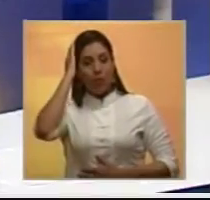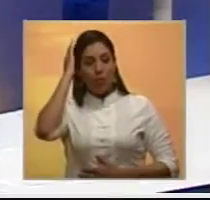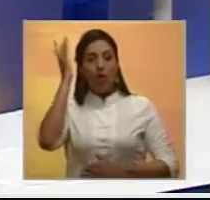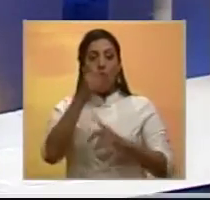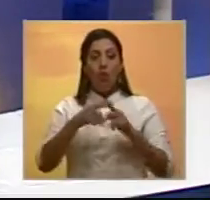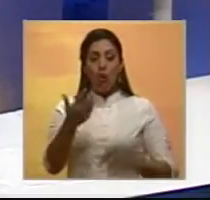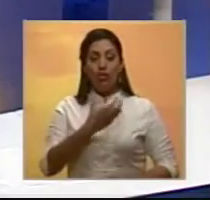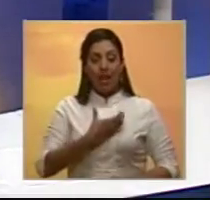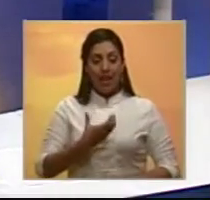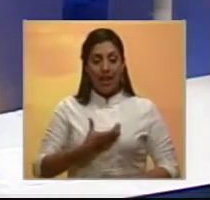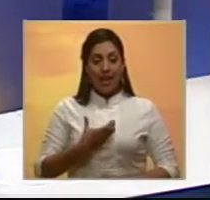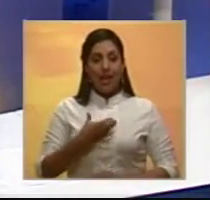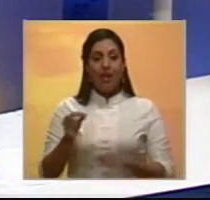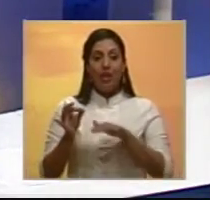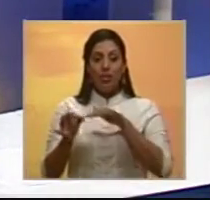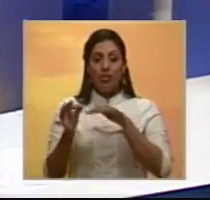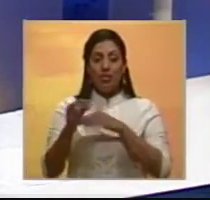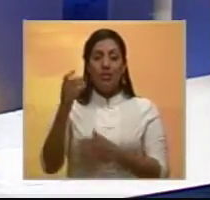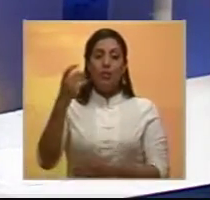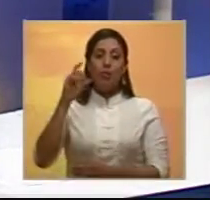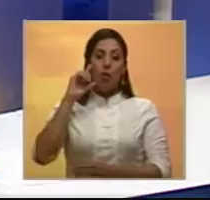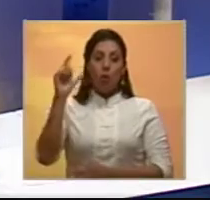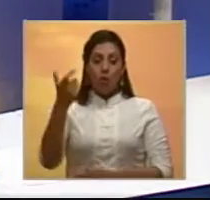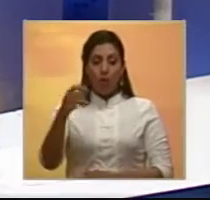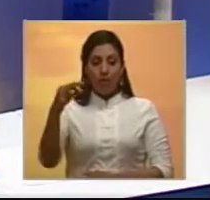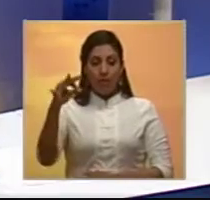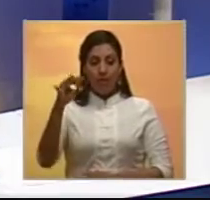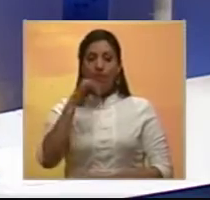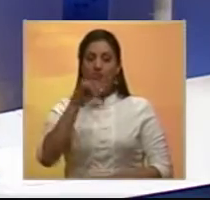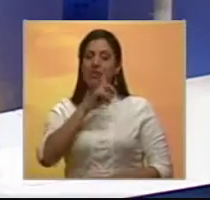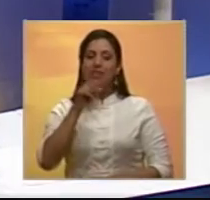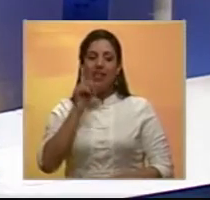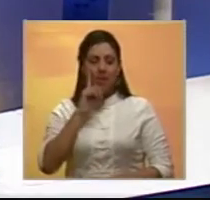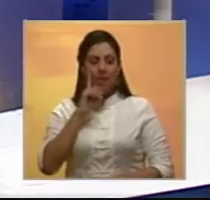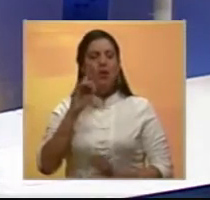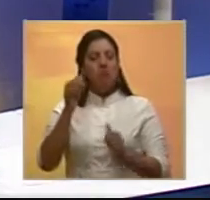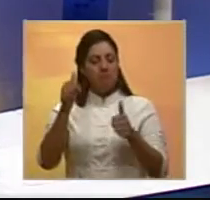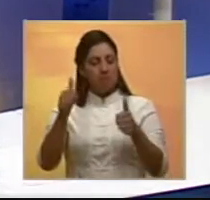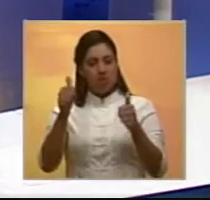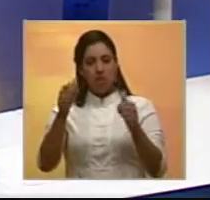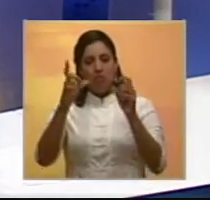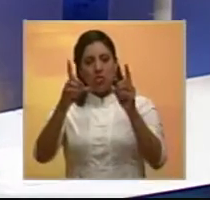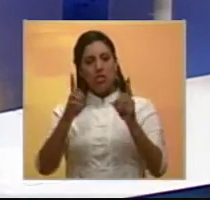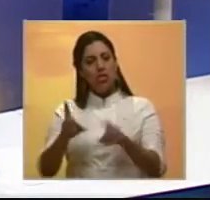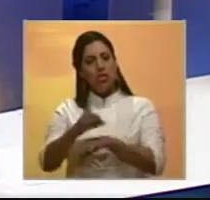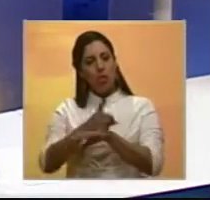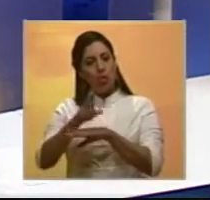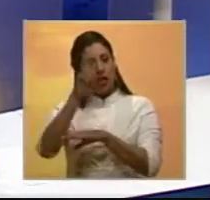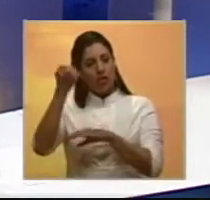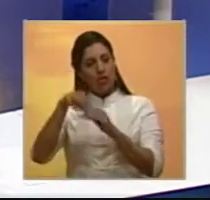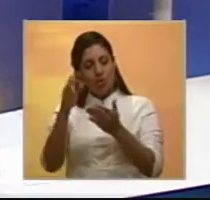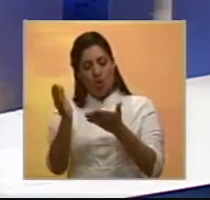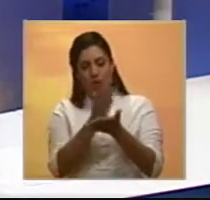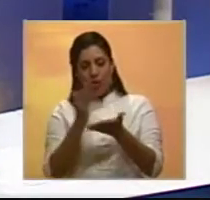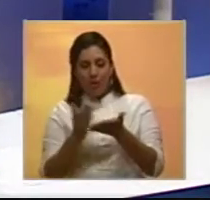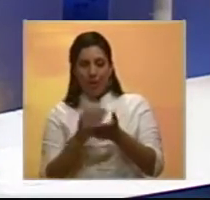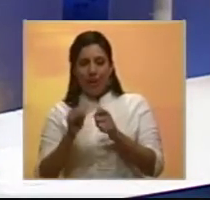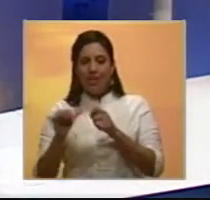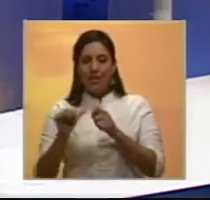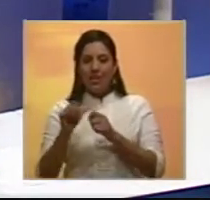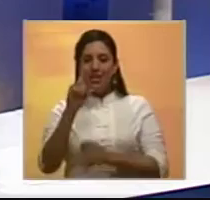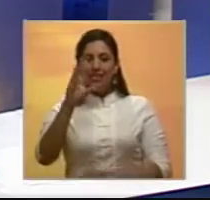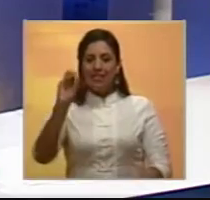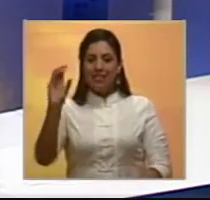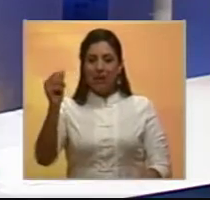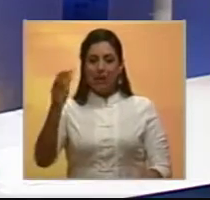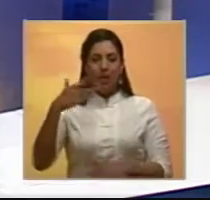la alcaldesa del municipio Zamora en Guatire, Thais Oquendo, calificó como acertada la decisión del gobierno nacional de retirar los billetes de 100